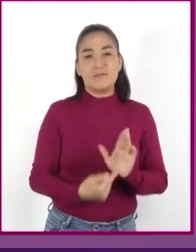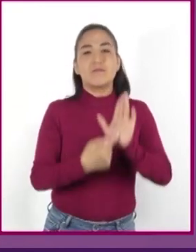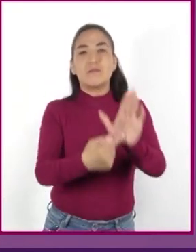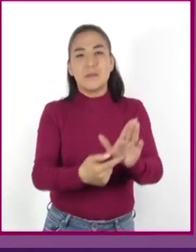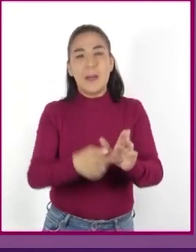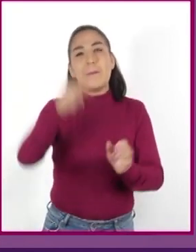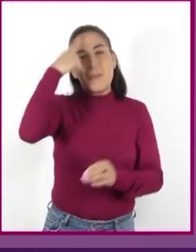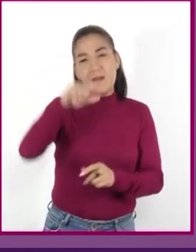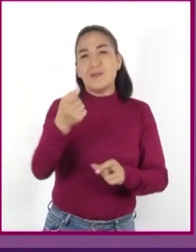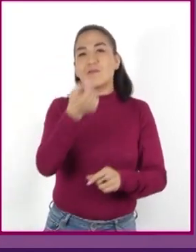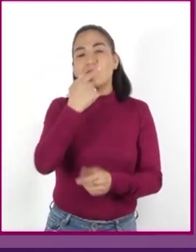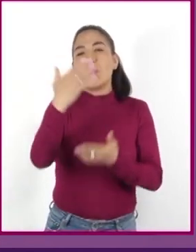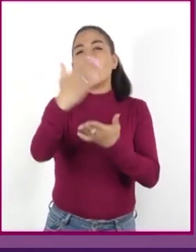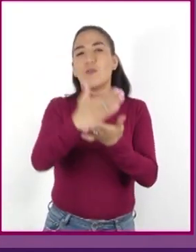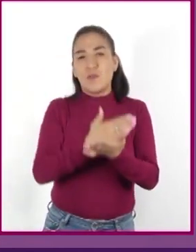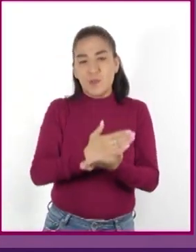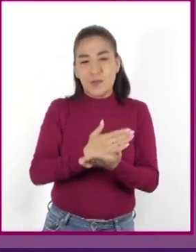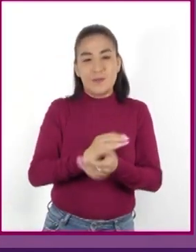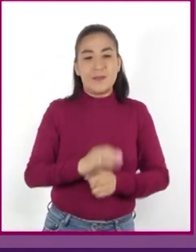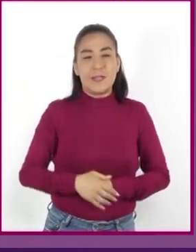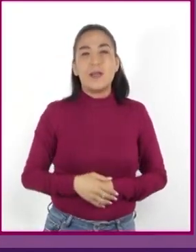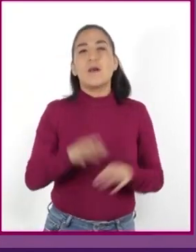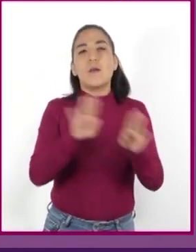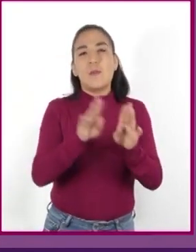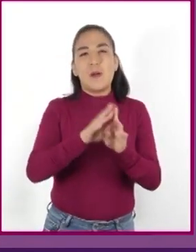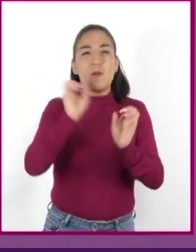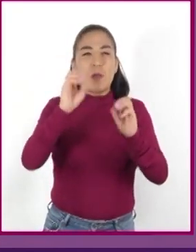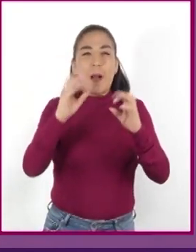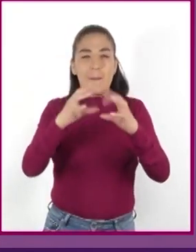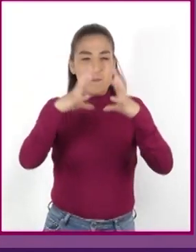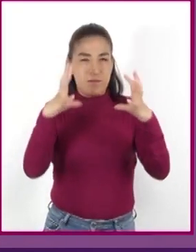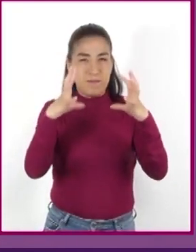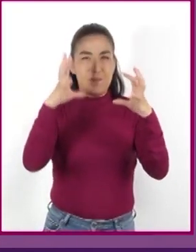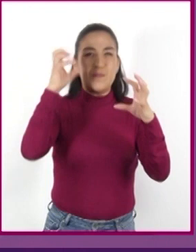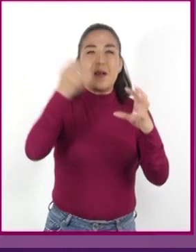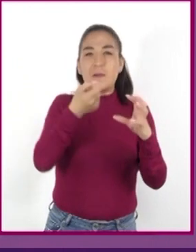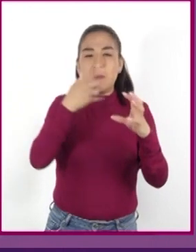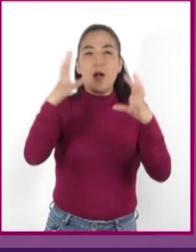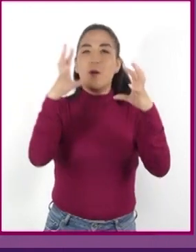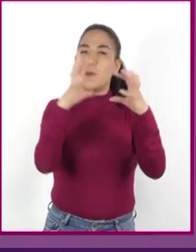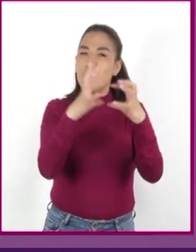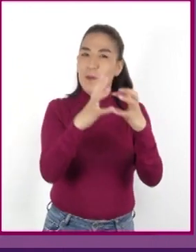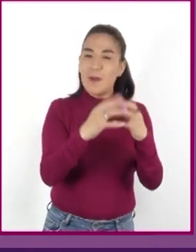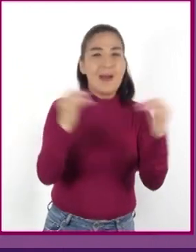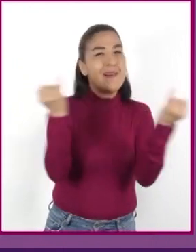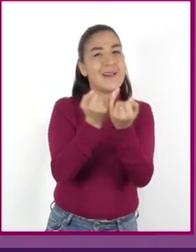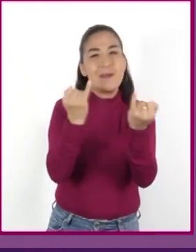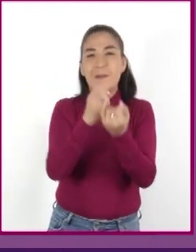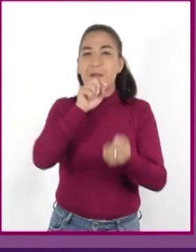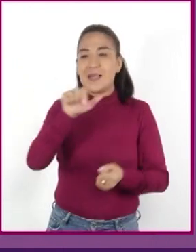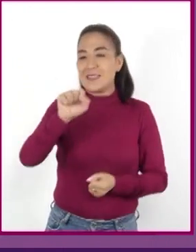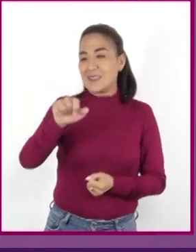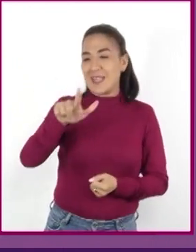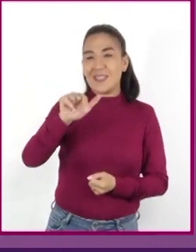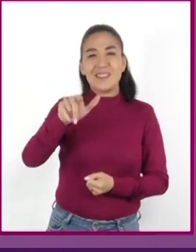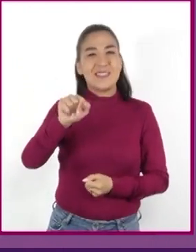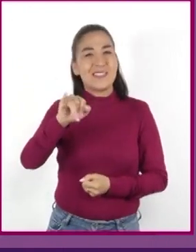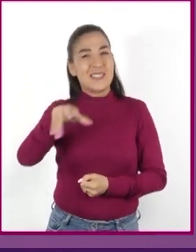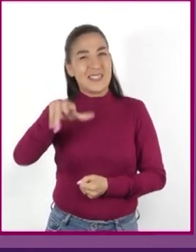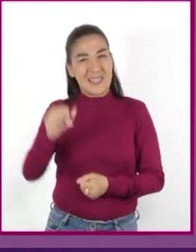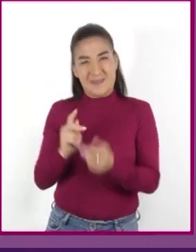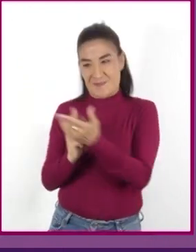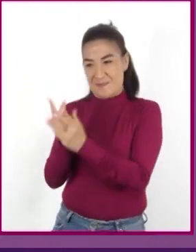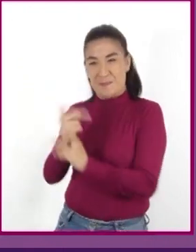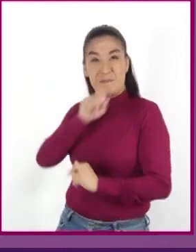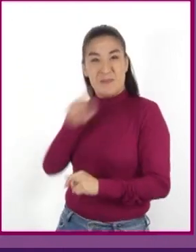efectos analgésicos, antipiréticos y antiinflamatorios, los mismos que la salicilina, comprobando la síntesis de la